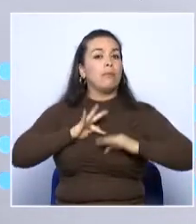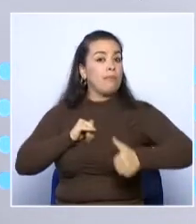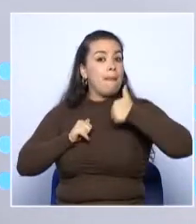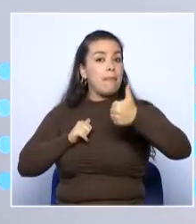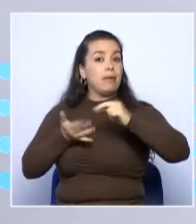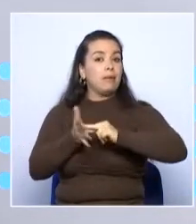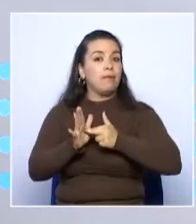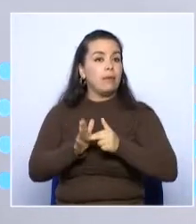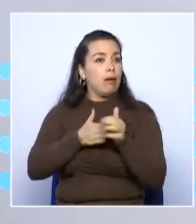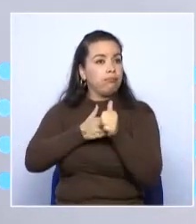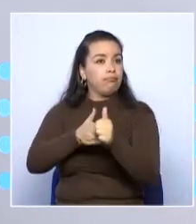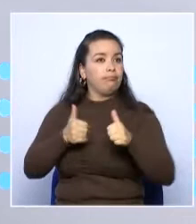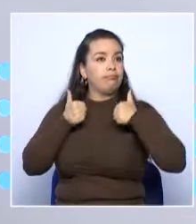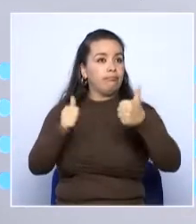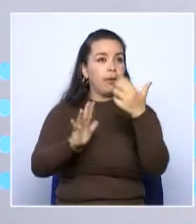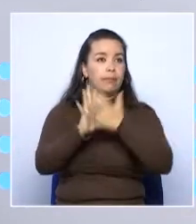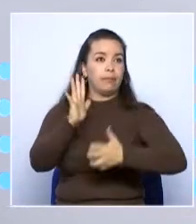diagnóstico.